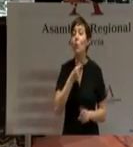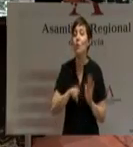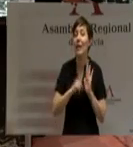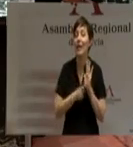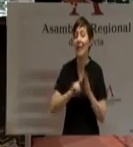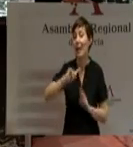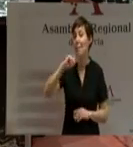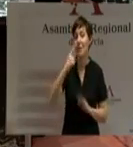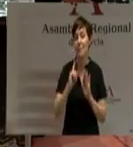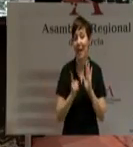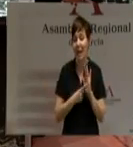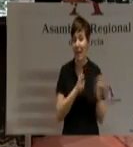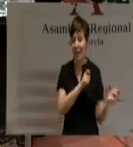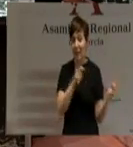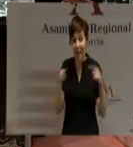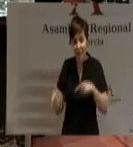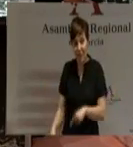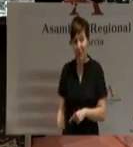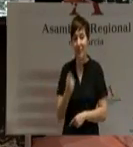que blindó el trasvase Tajo Segura es de